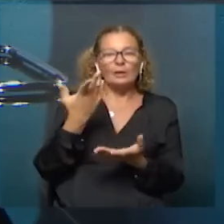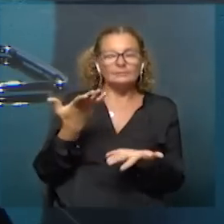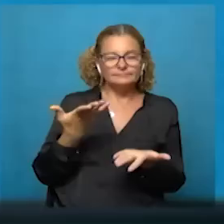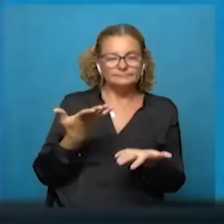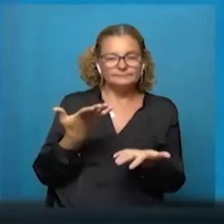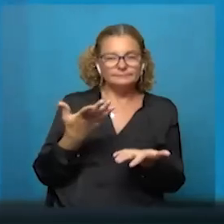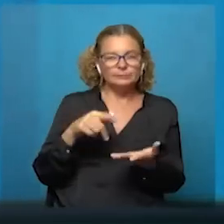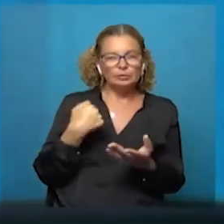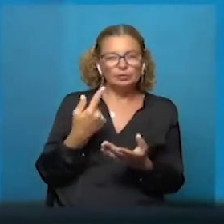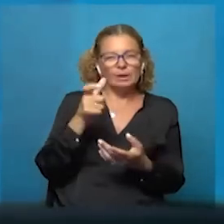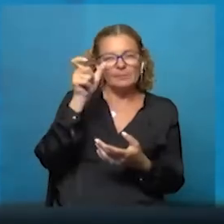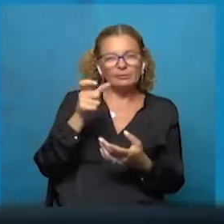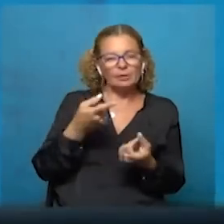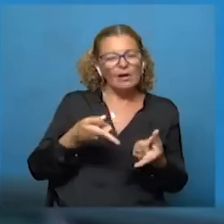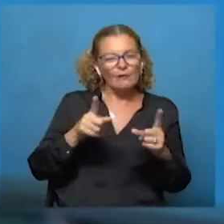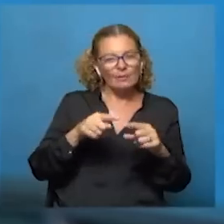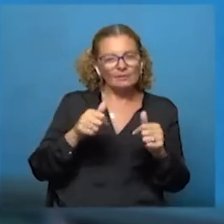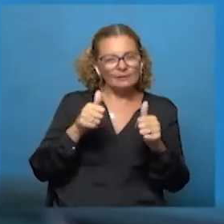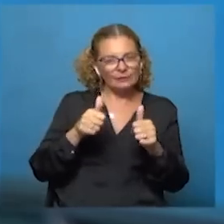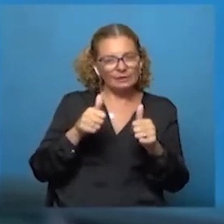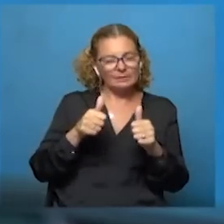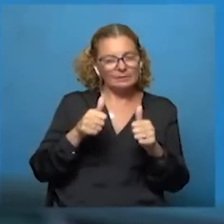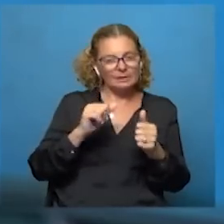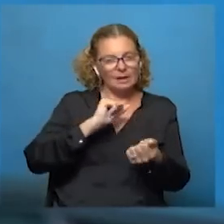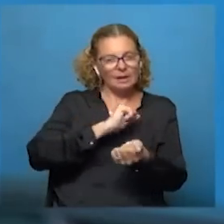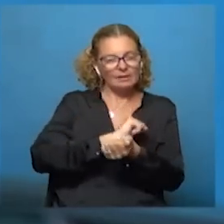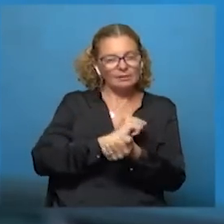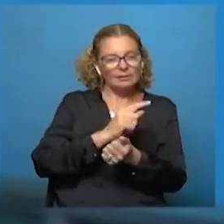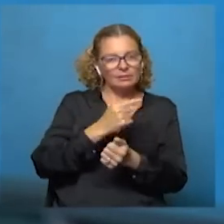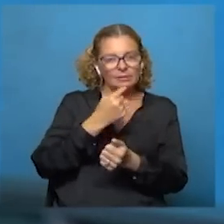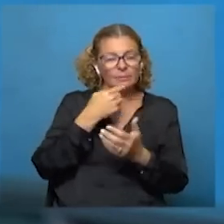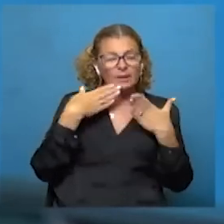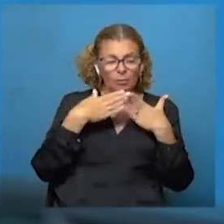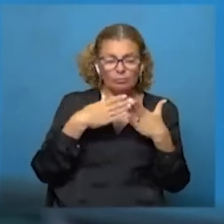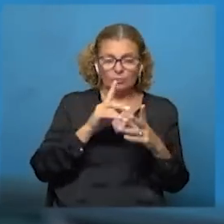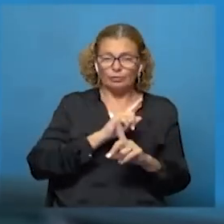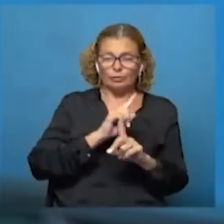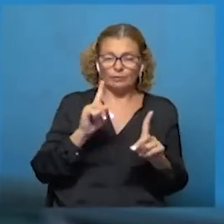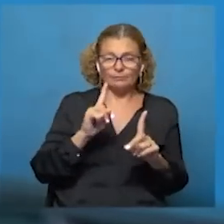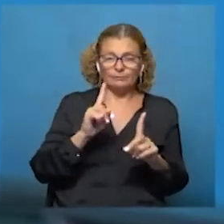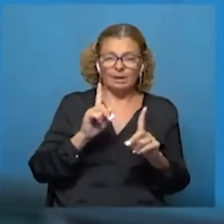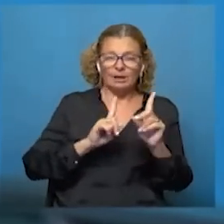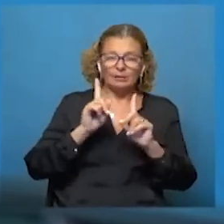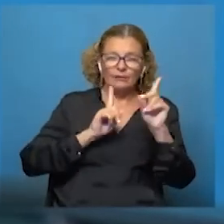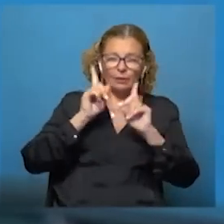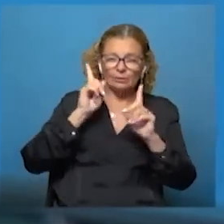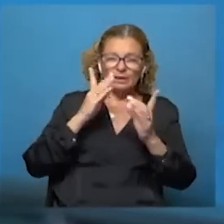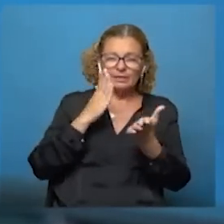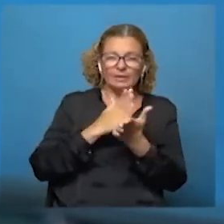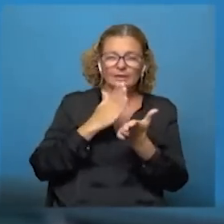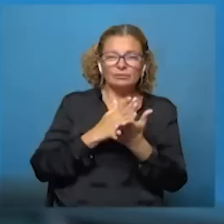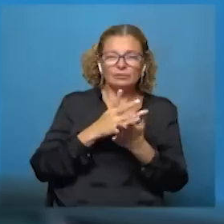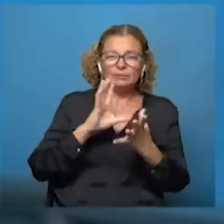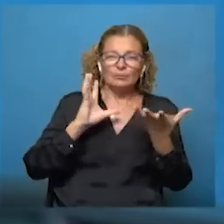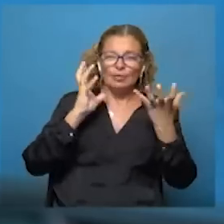todas las personas son recuperables no no yo en algún momento en un evento en facultad de derecho yo decía Bueno si les